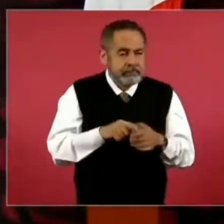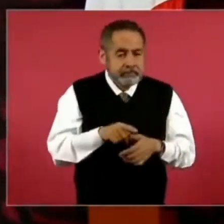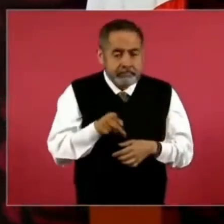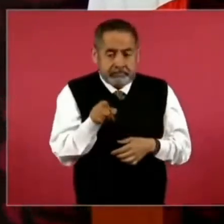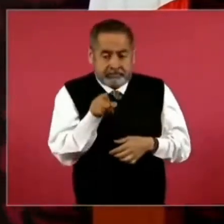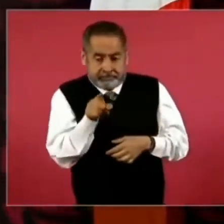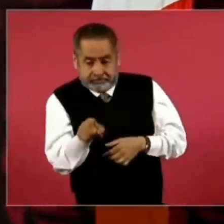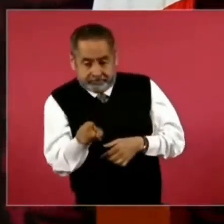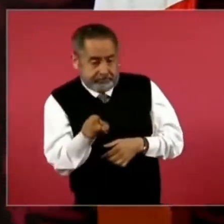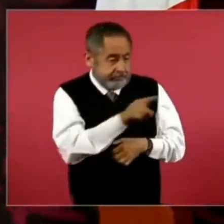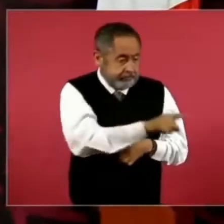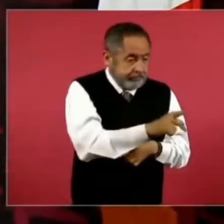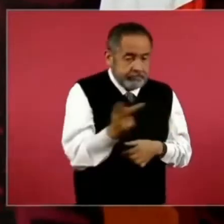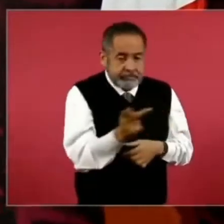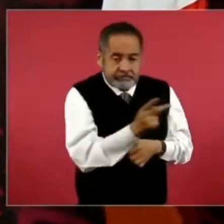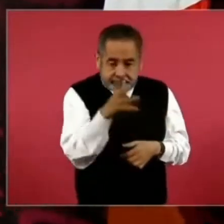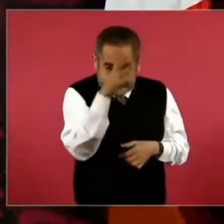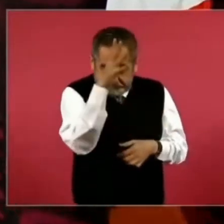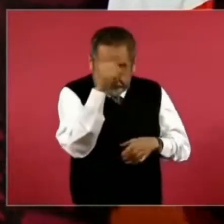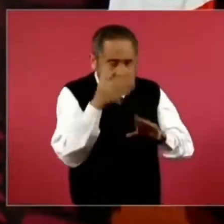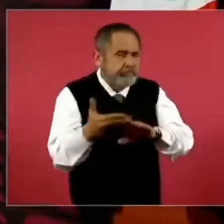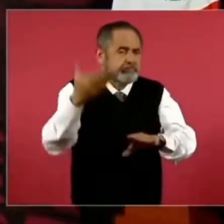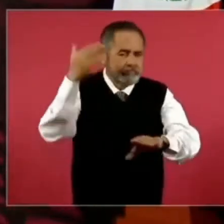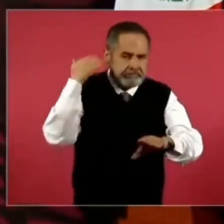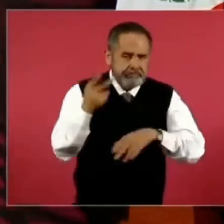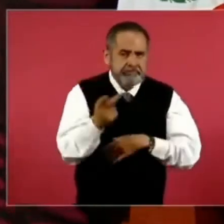acuerdo de tiempo atrás